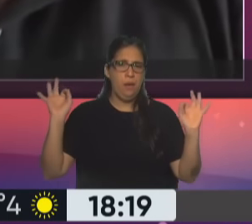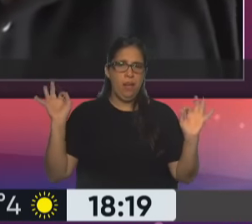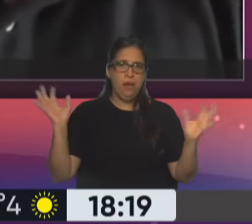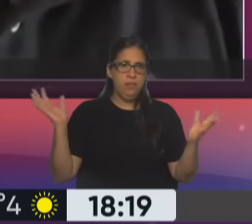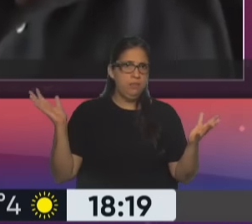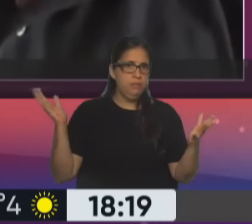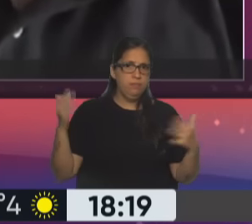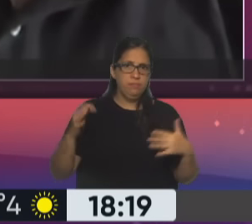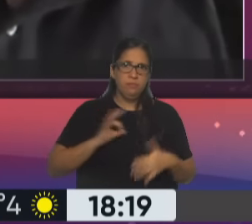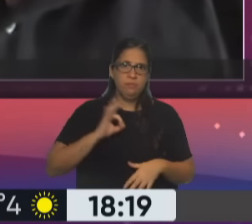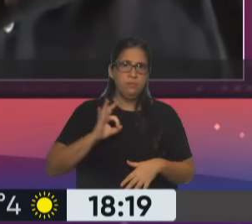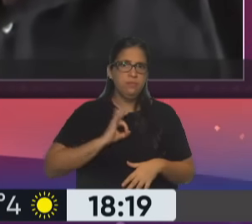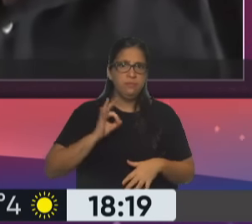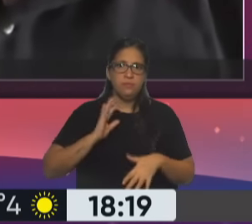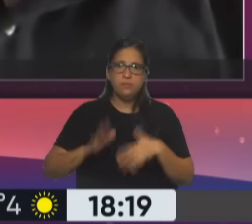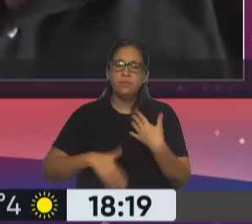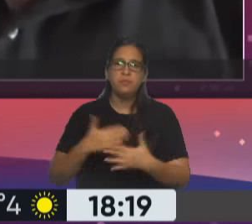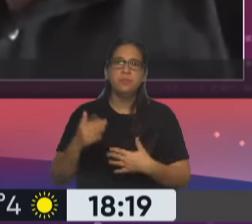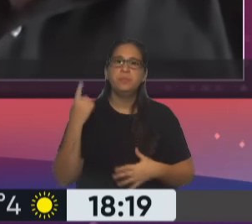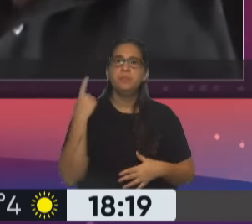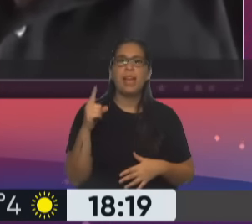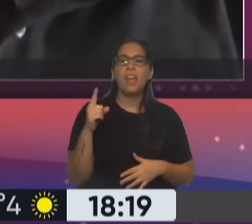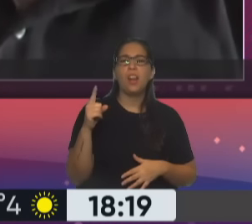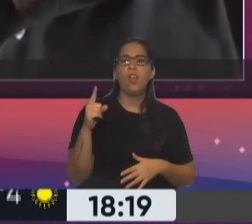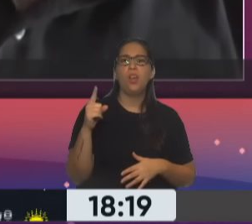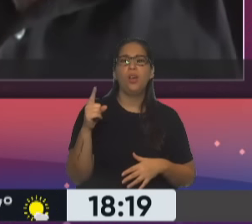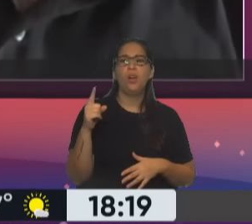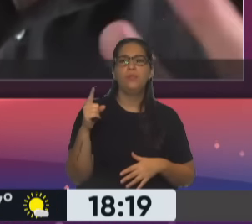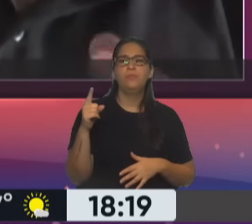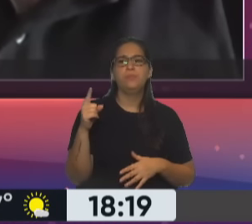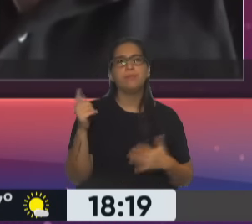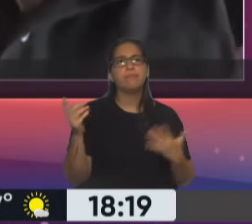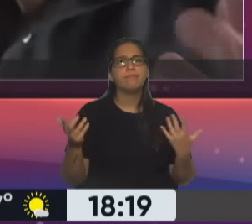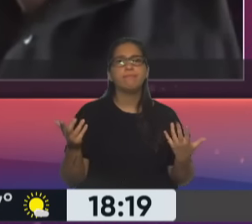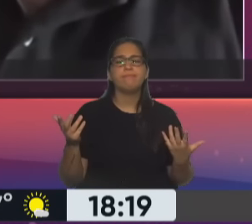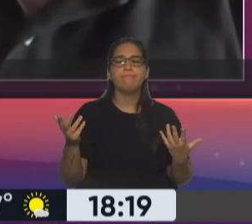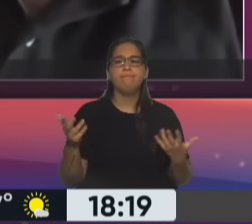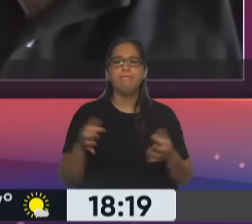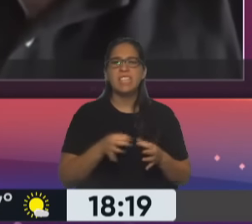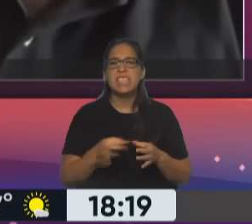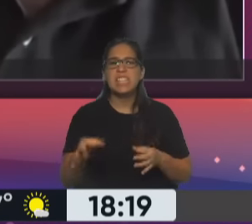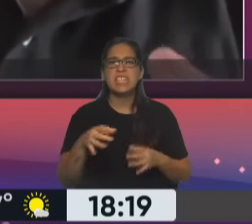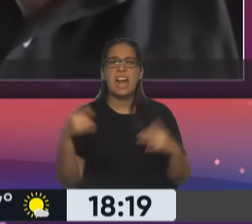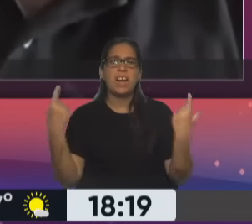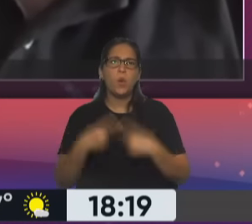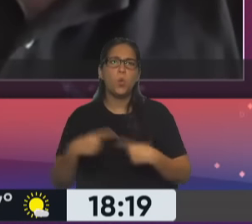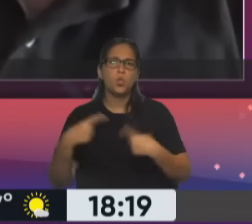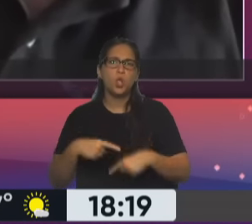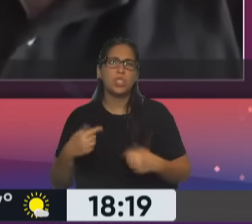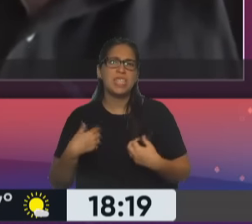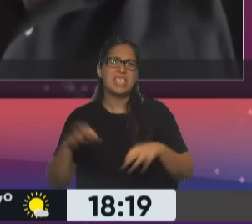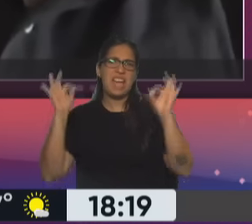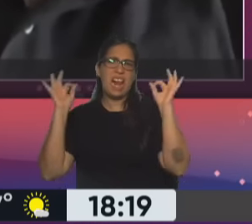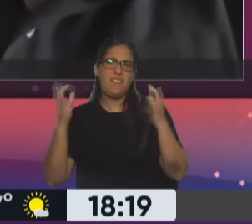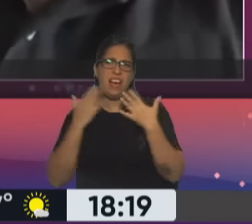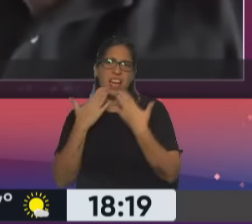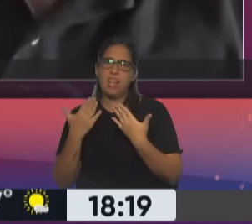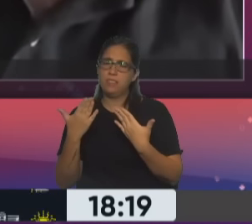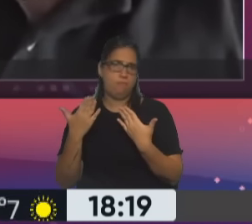que también había sobrevivido no tanto por una cuestión misma de la isla en cuanto a recursos y demás, sino que había sobrevivido